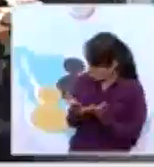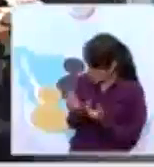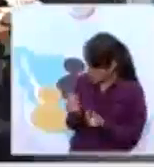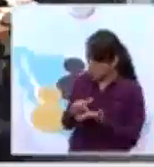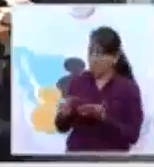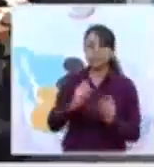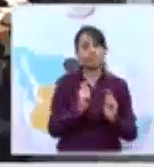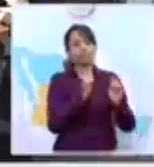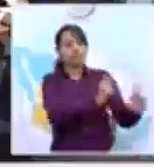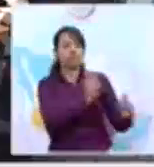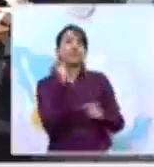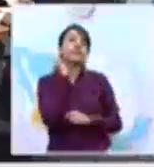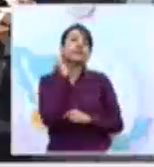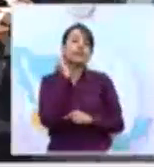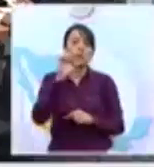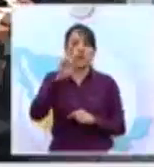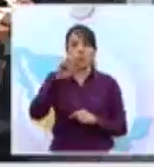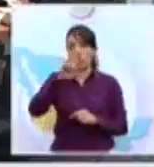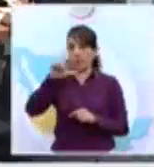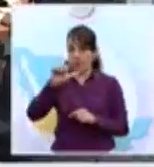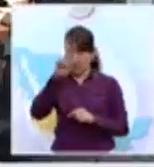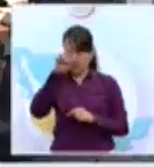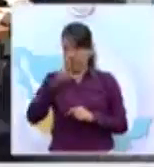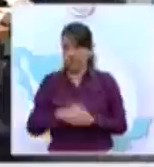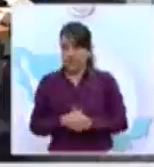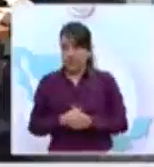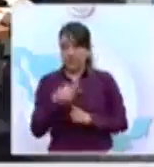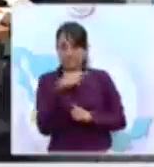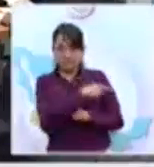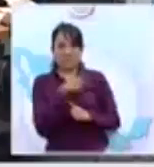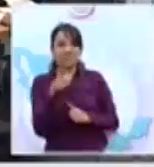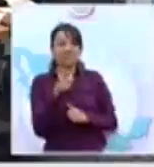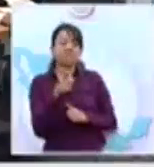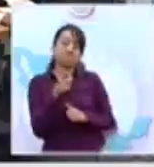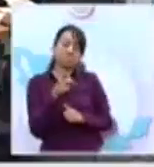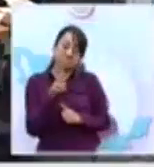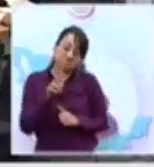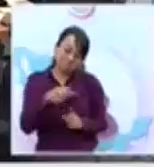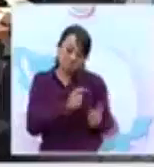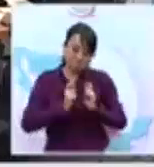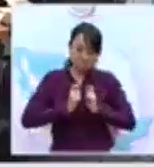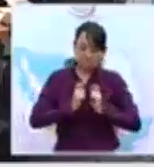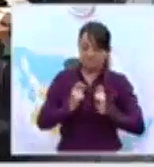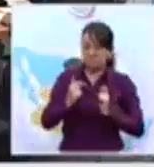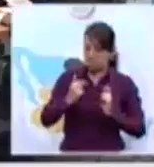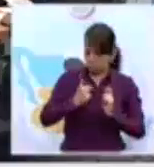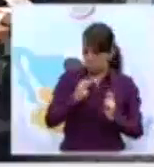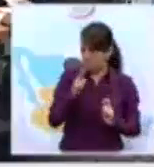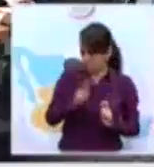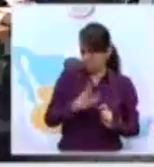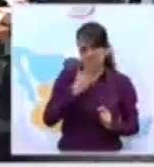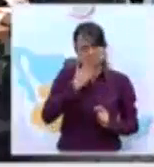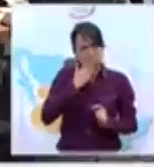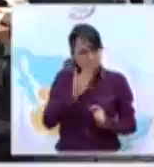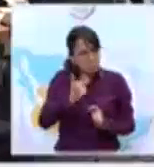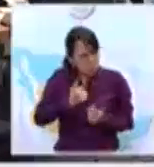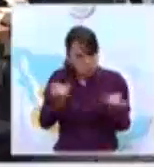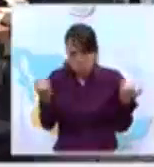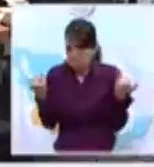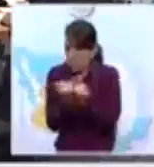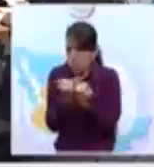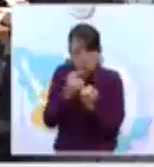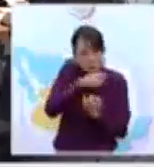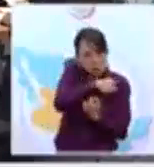luego que comparto que en un inicio se haya pensado en el hambre, como bien dice,